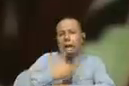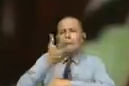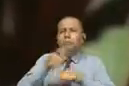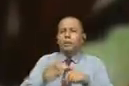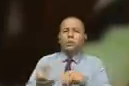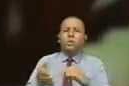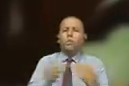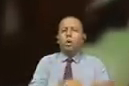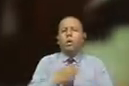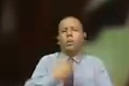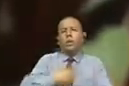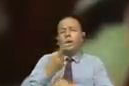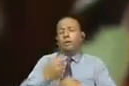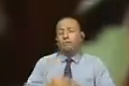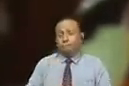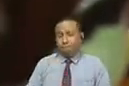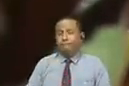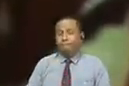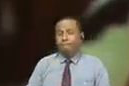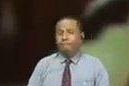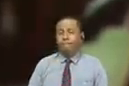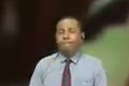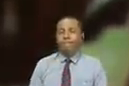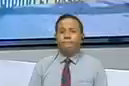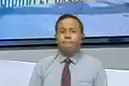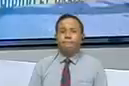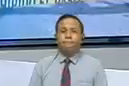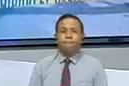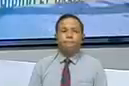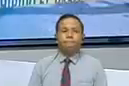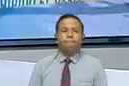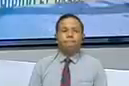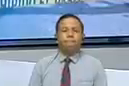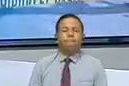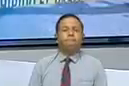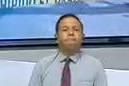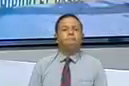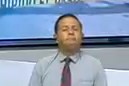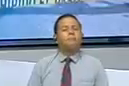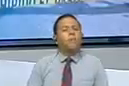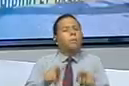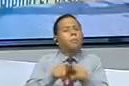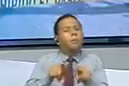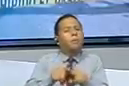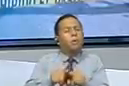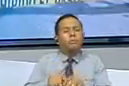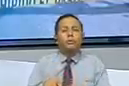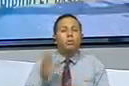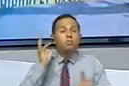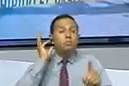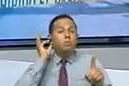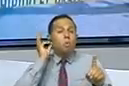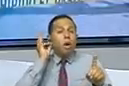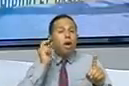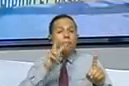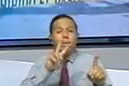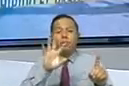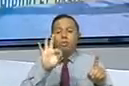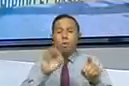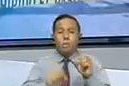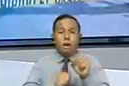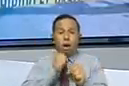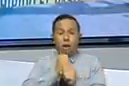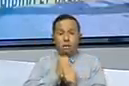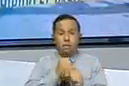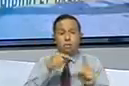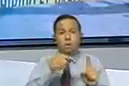Vera, informó Jorge Escobar. En este contexto, una mujer de 29 años de edad fue asesinada a